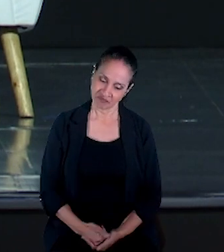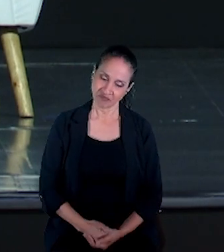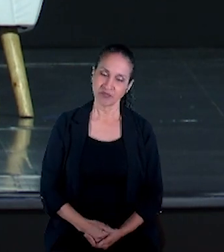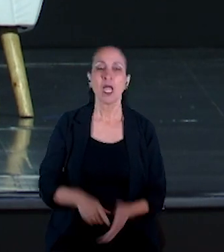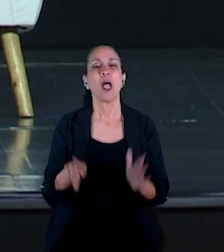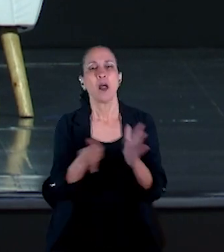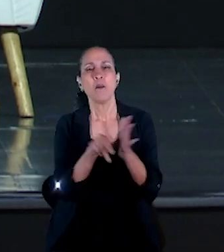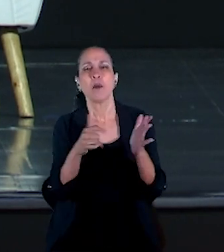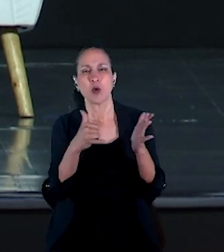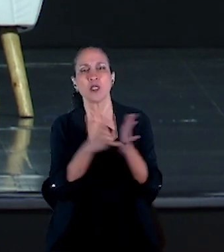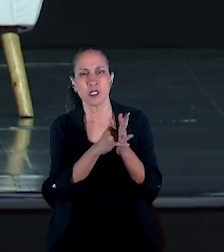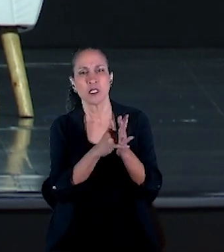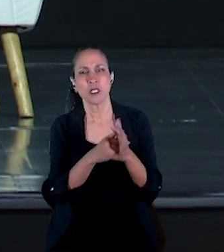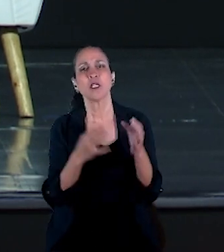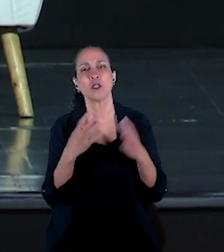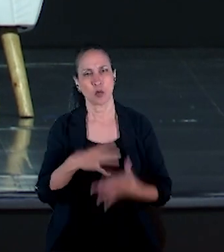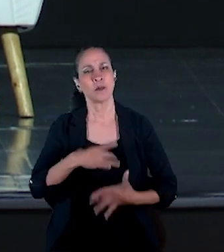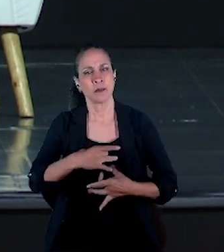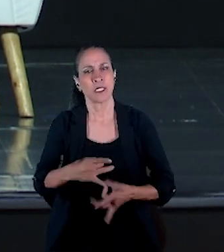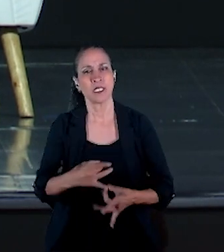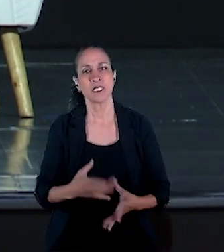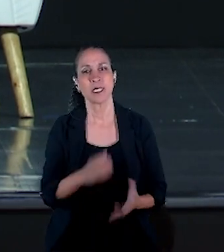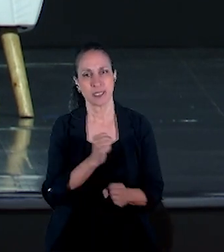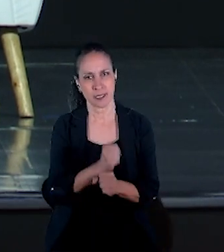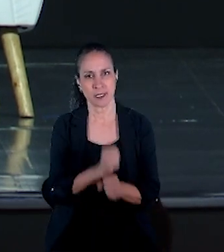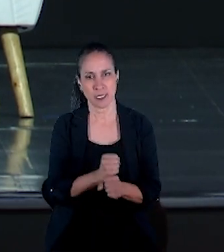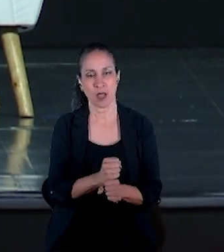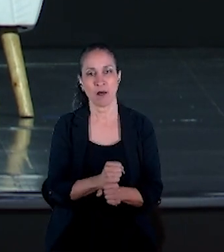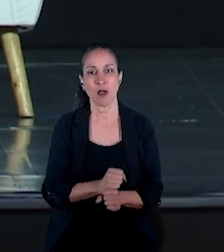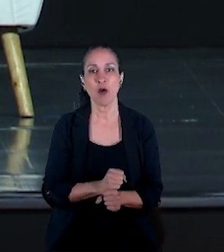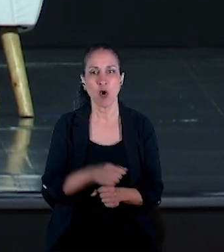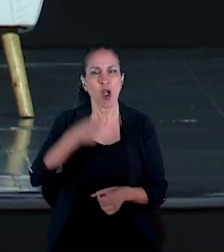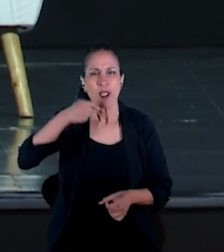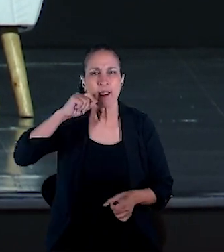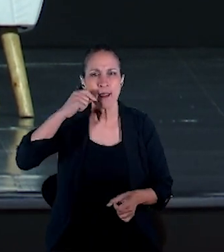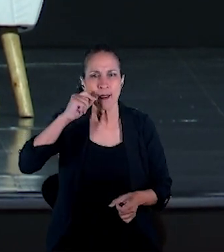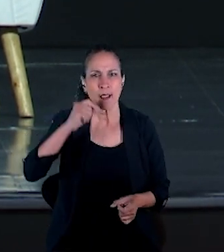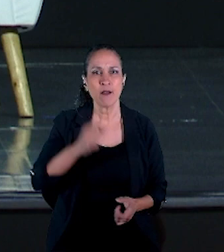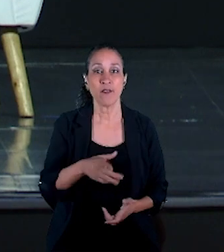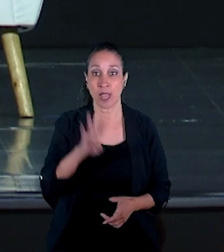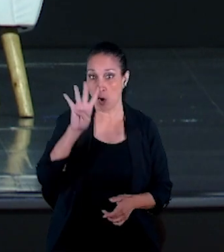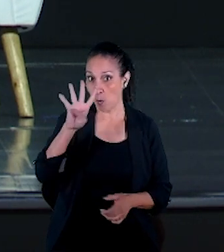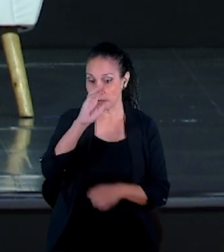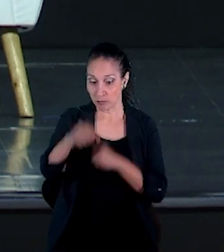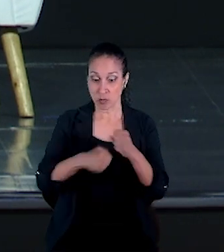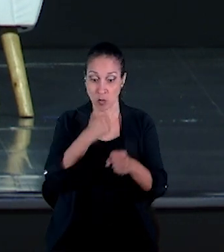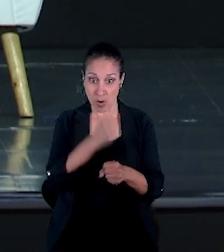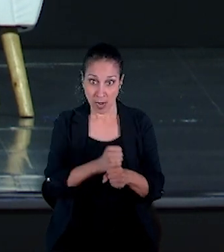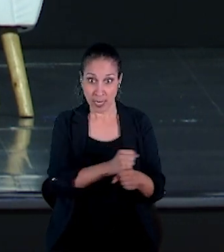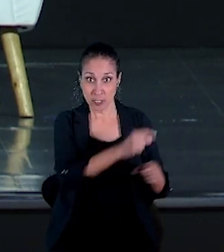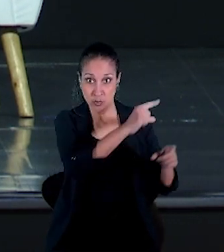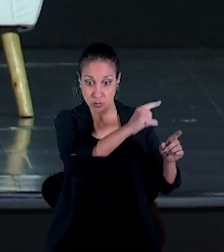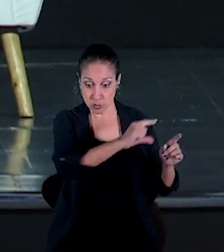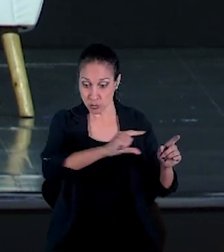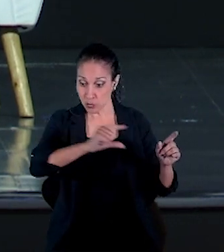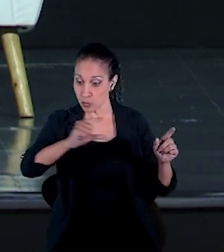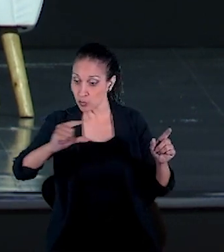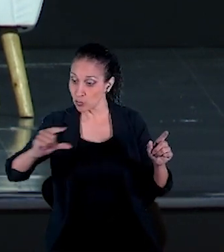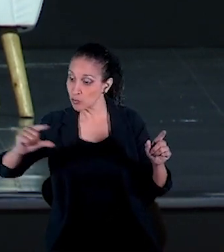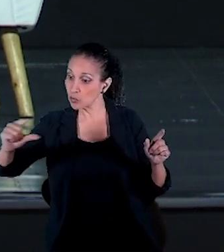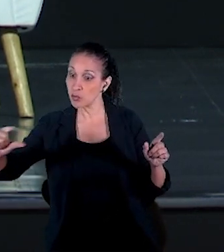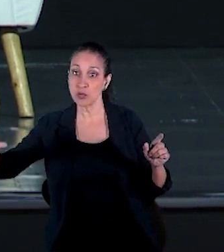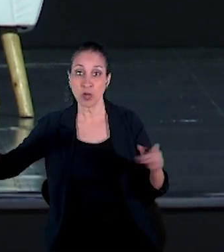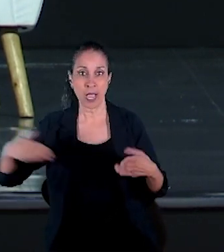proyecto muy interesante el circuito del café tiene ya 4 años andando estamos en su tercera fase en este momento